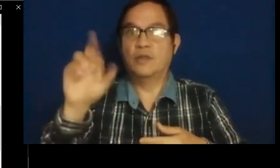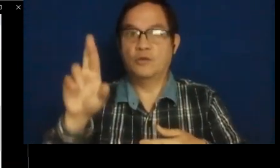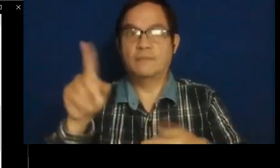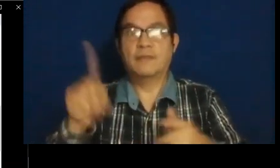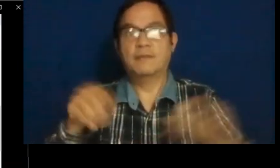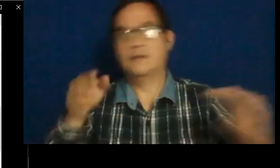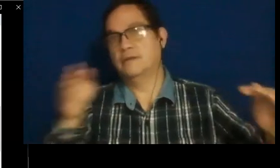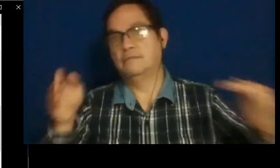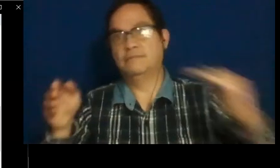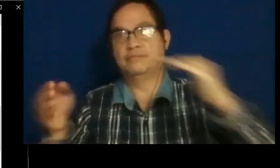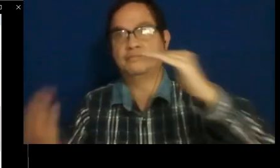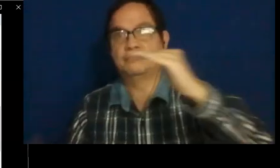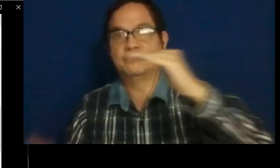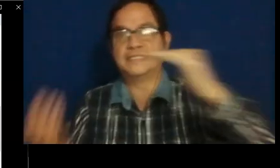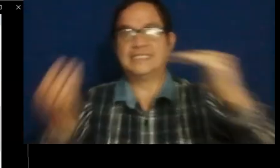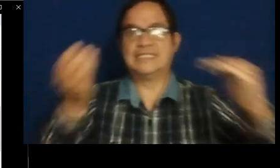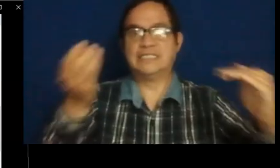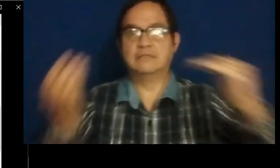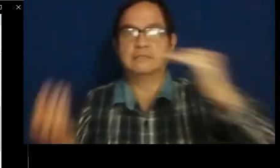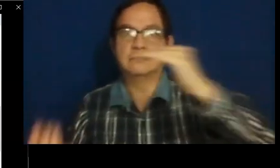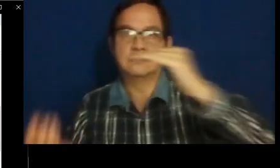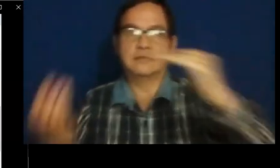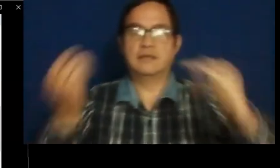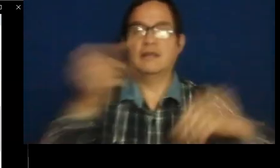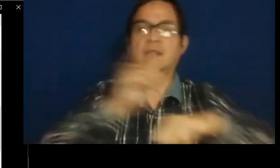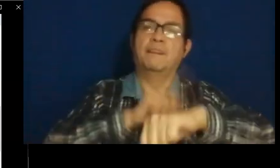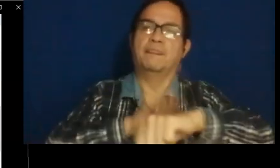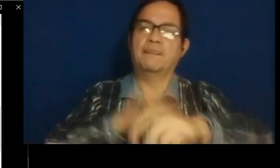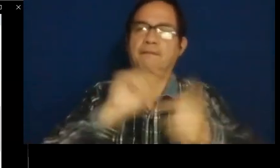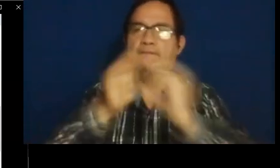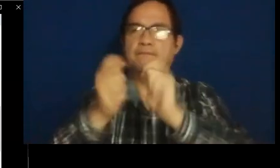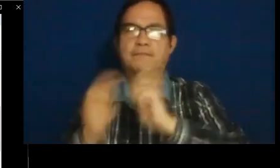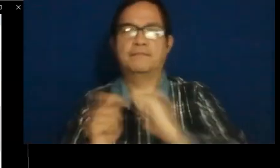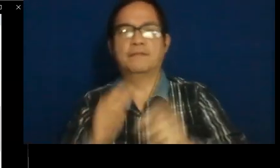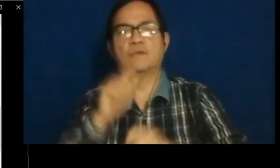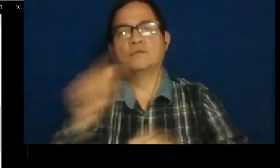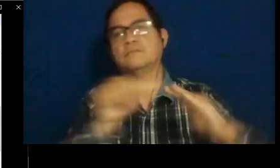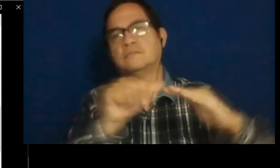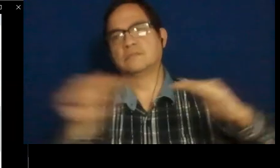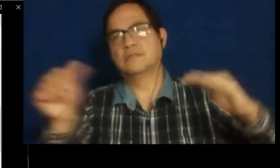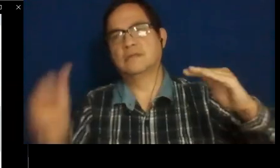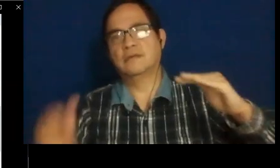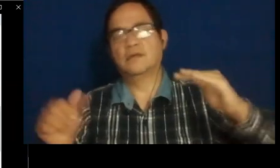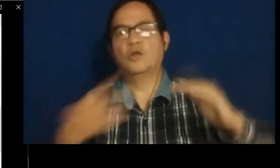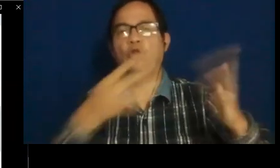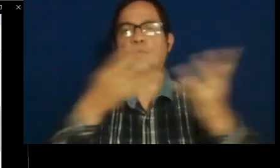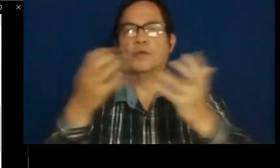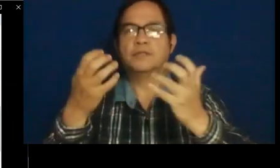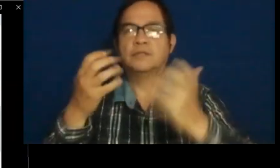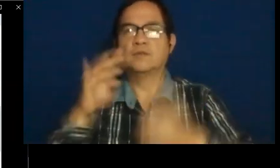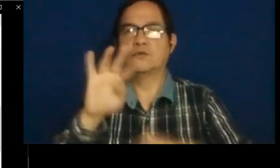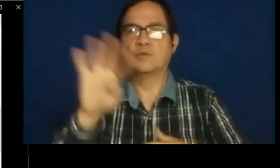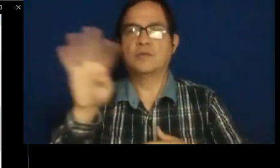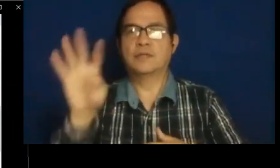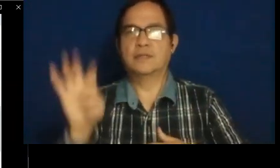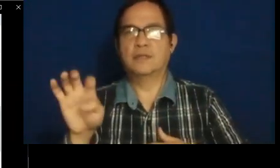Start. Y me voy a dar cuenta que efectivamente los tiempos cambian. Entonces aquí en este caso la medición es de 949 milisegundos y